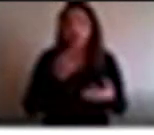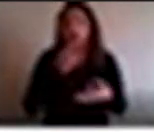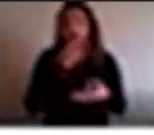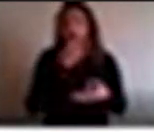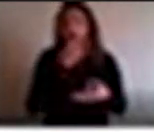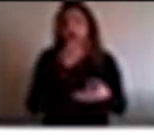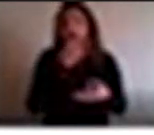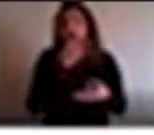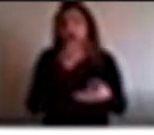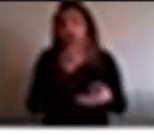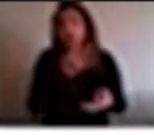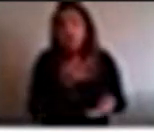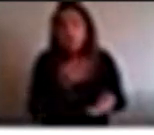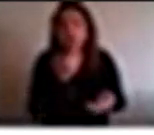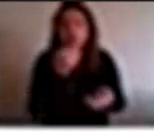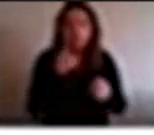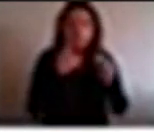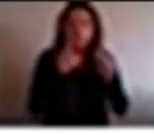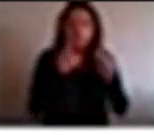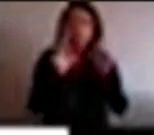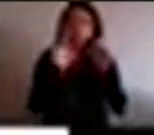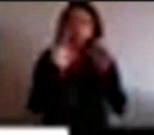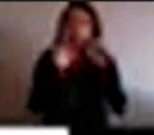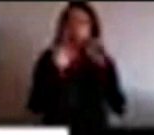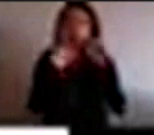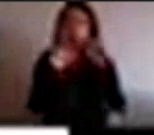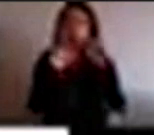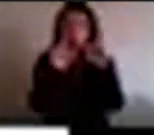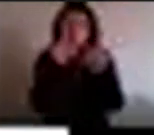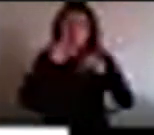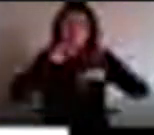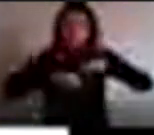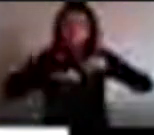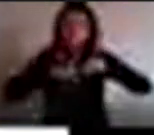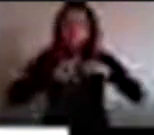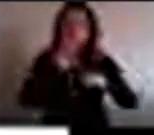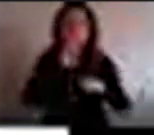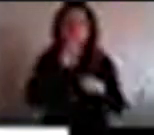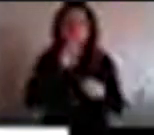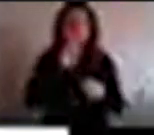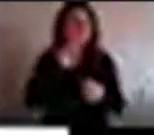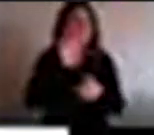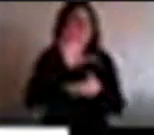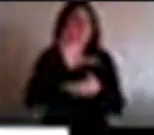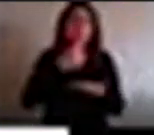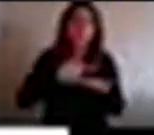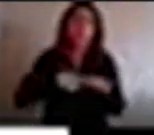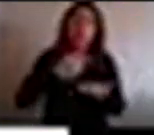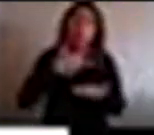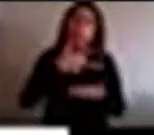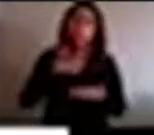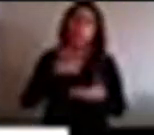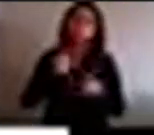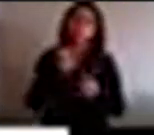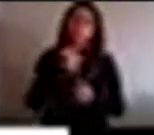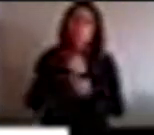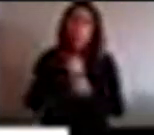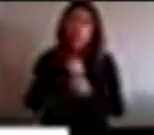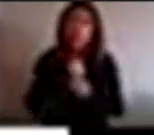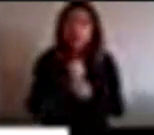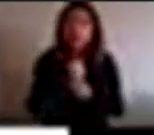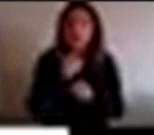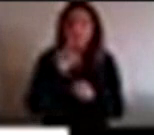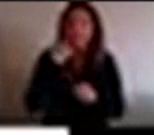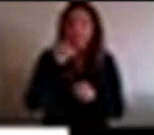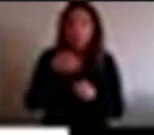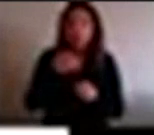nos muestra una empresa que tiene 5.783 trabajadores en su planta de personal. De esos